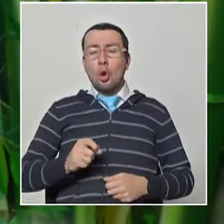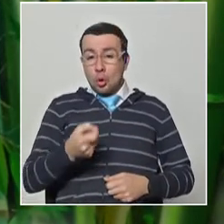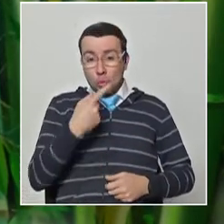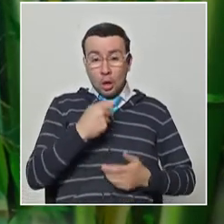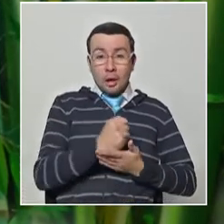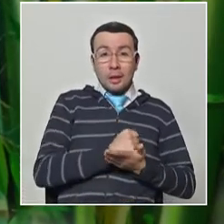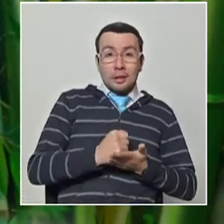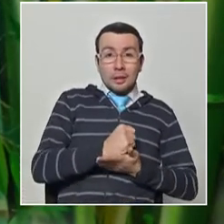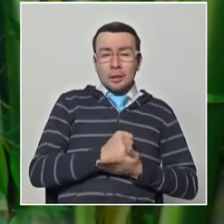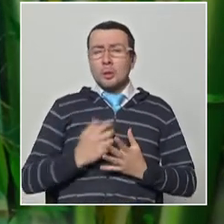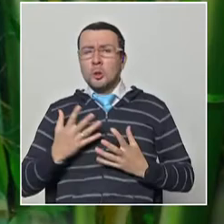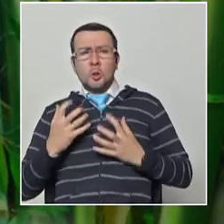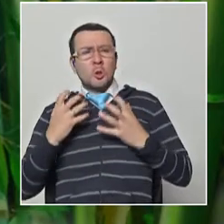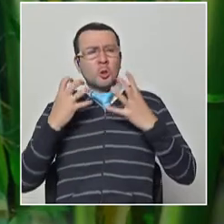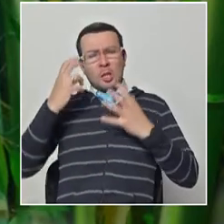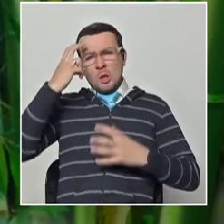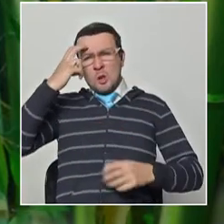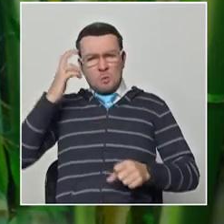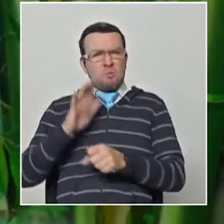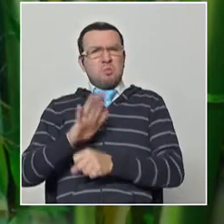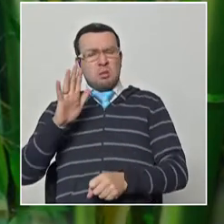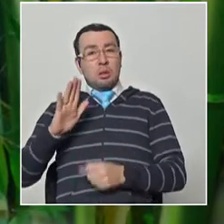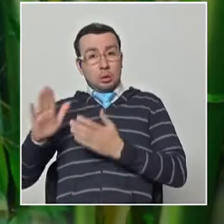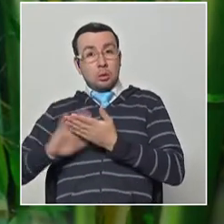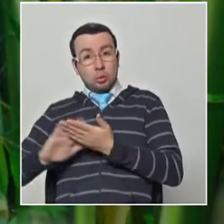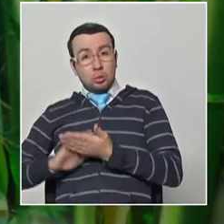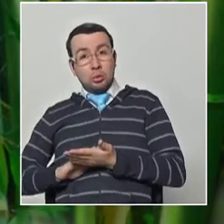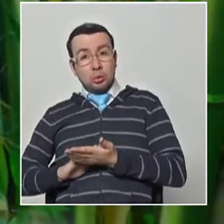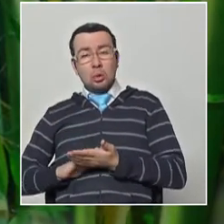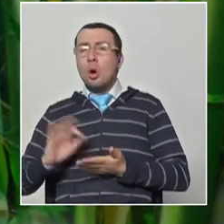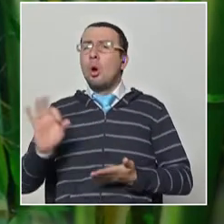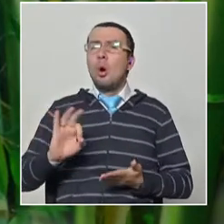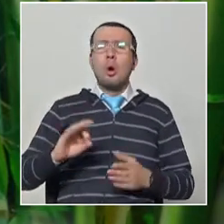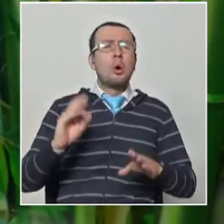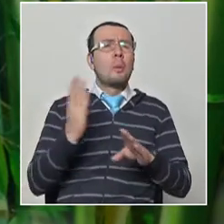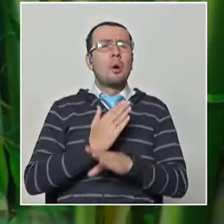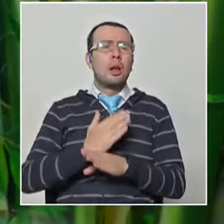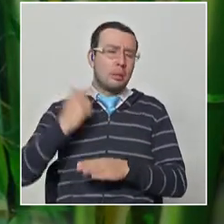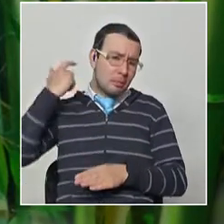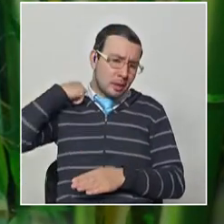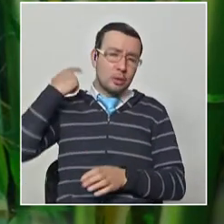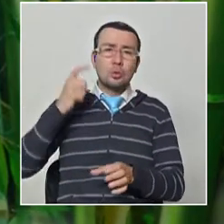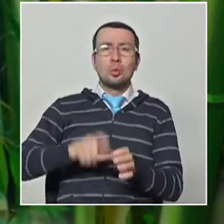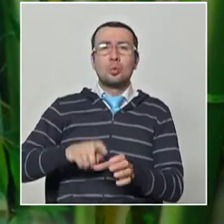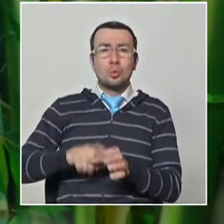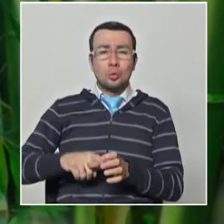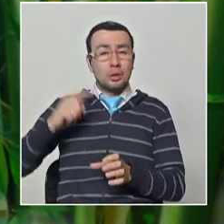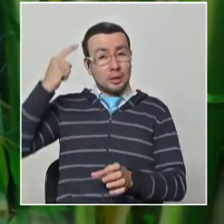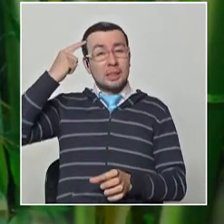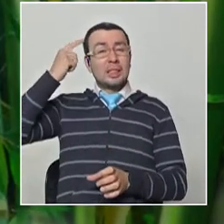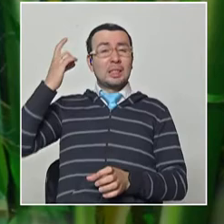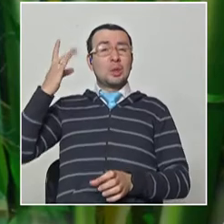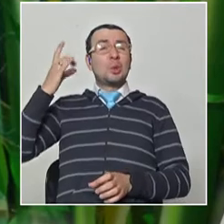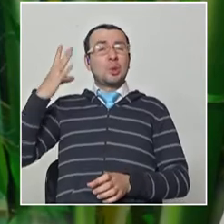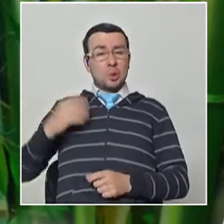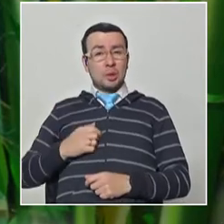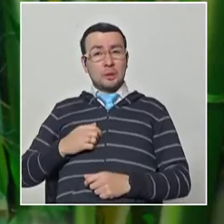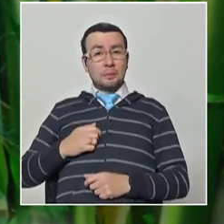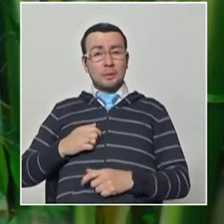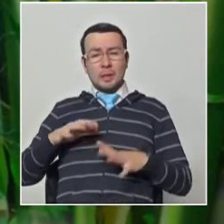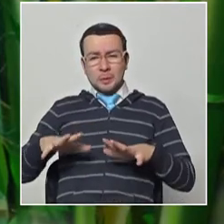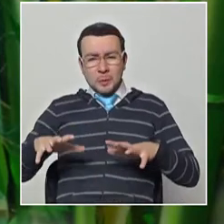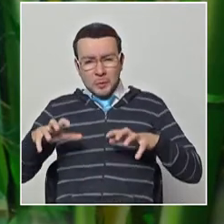estrés de la ansiedad de la rabia para el dolor de cabeza de los problemas de la columna vertebral artrosis